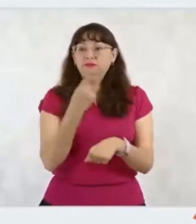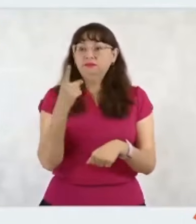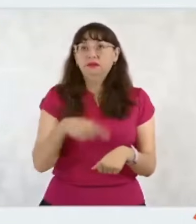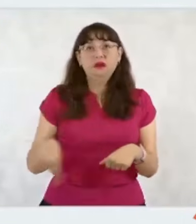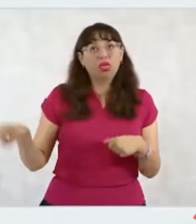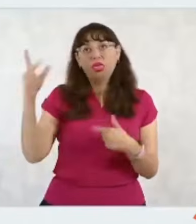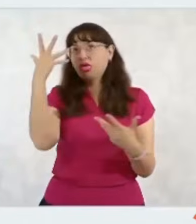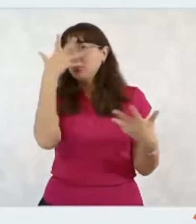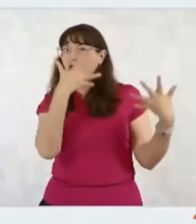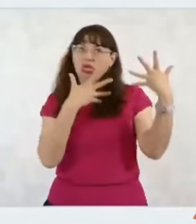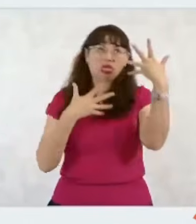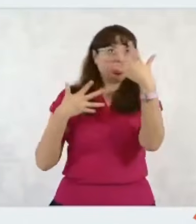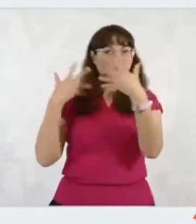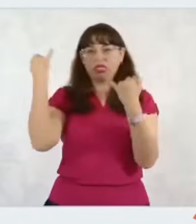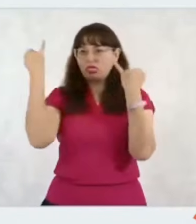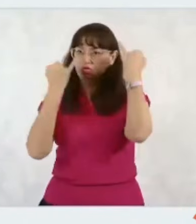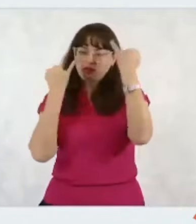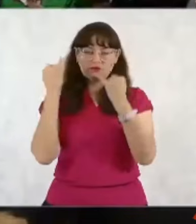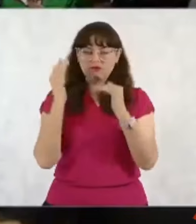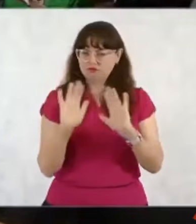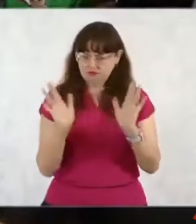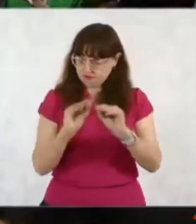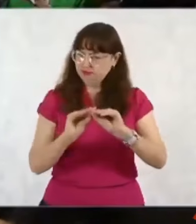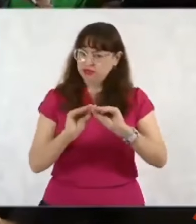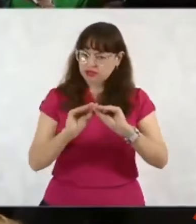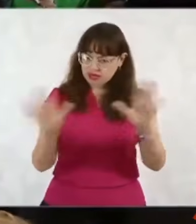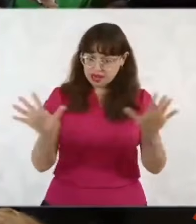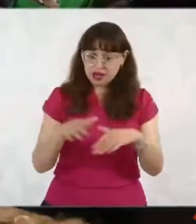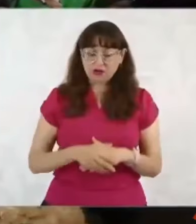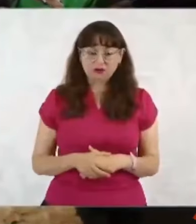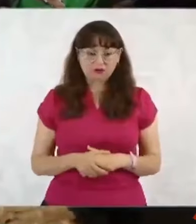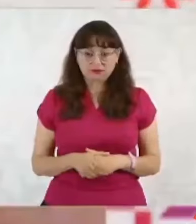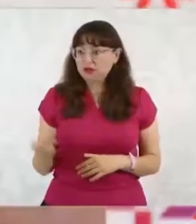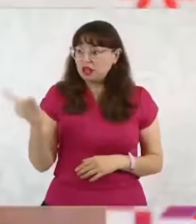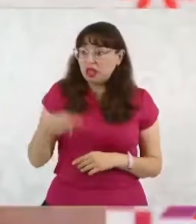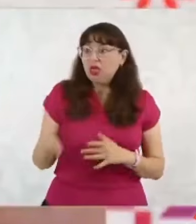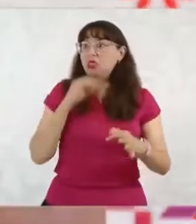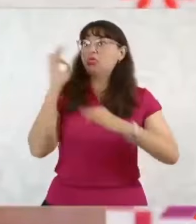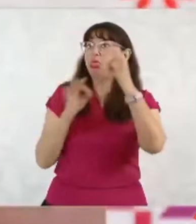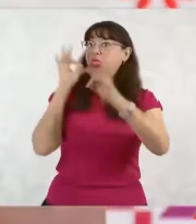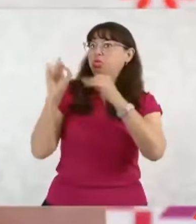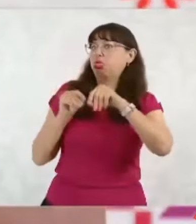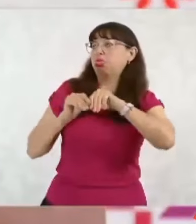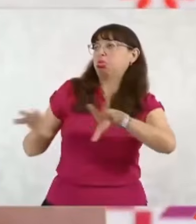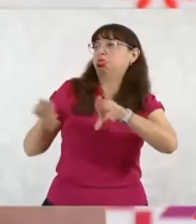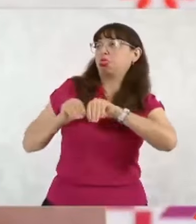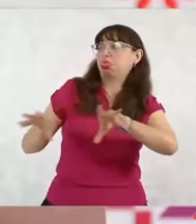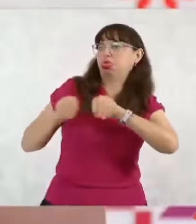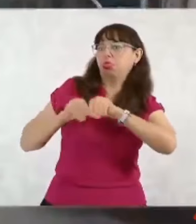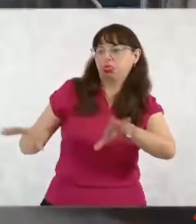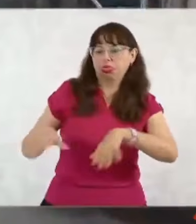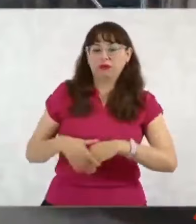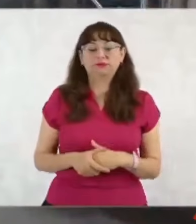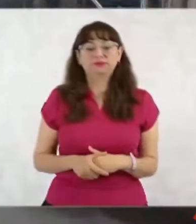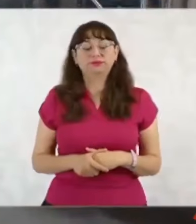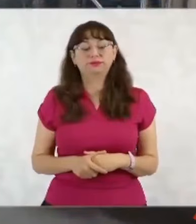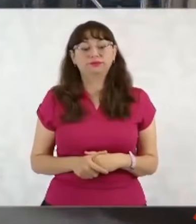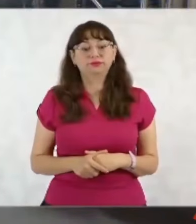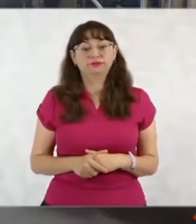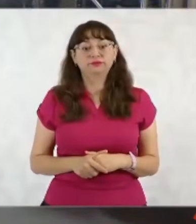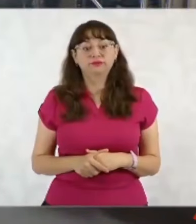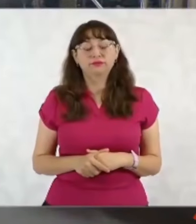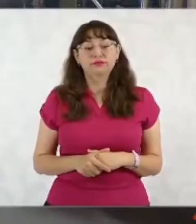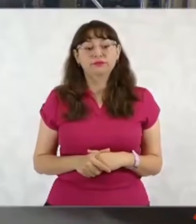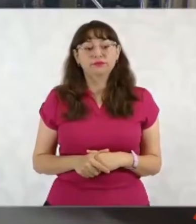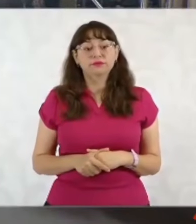por esta información, esta propaganda más que información. Ya, y se lo han planteado, esto se